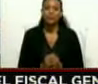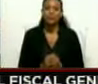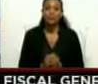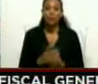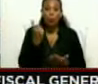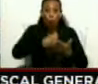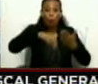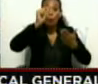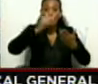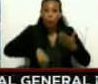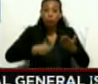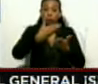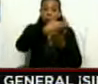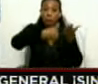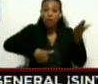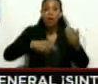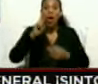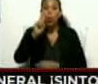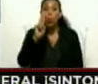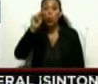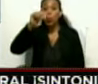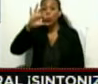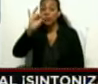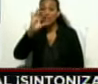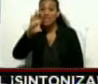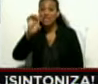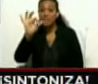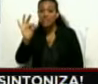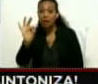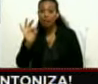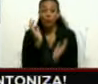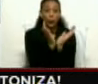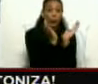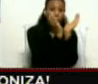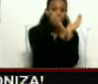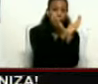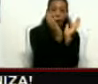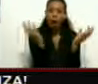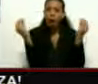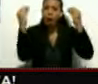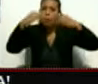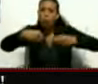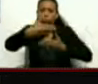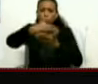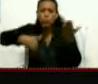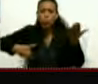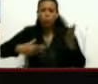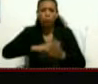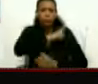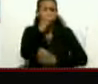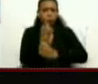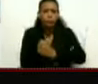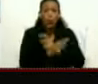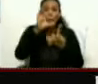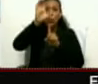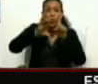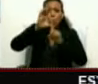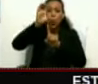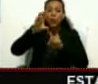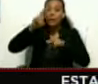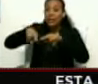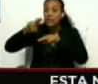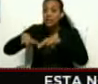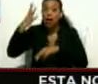Con la firma de esta declaración, la UNICEF y Venezuela inician una estrategia regional de acción de empoderamiento climático para la niñez,